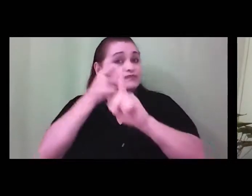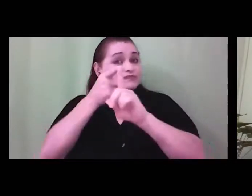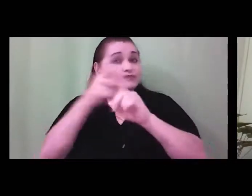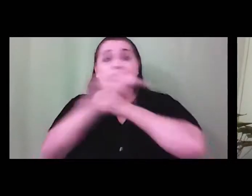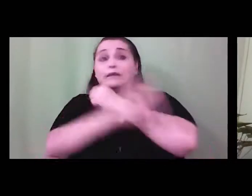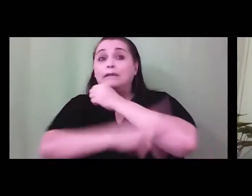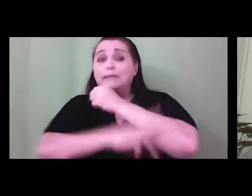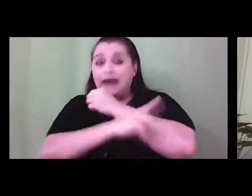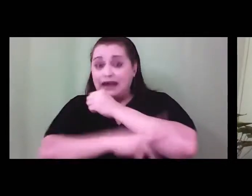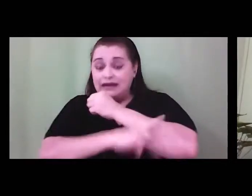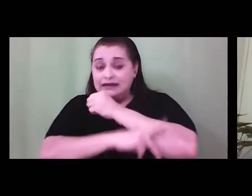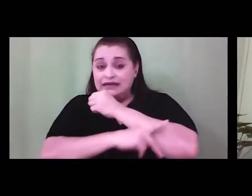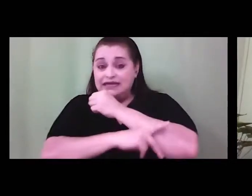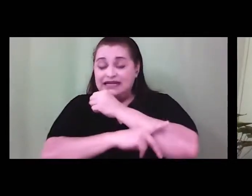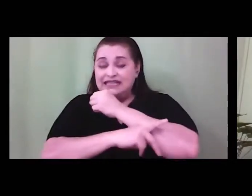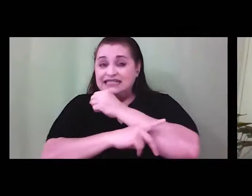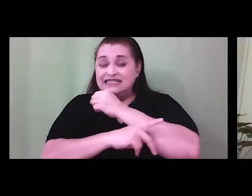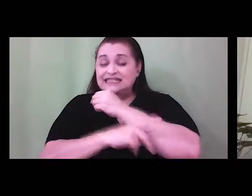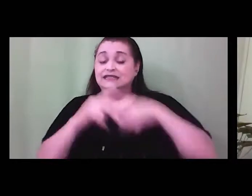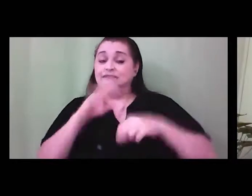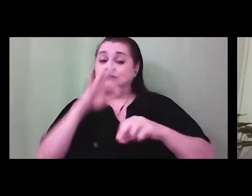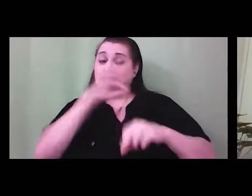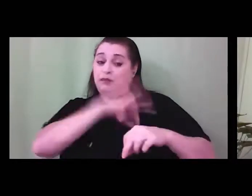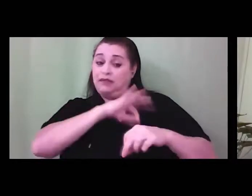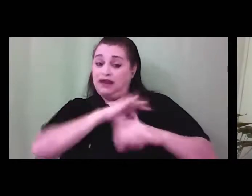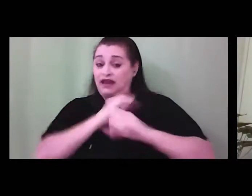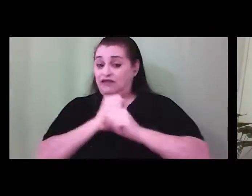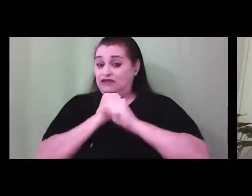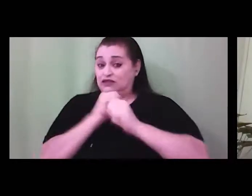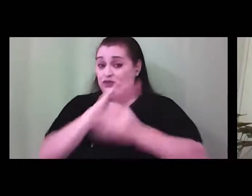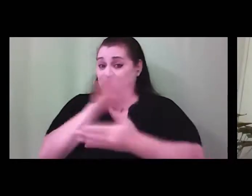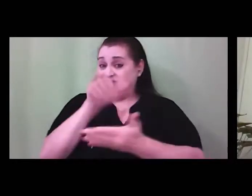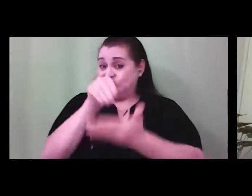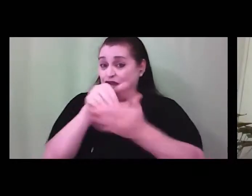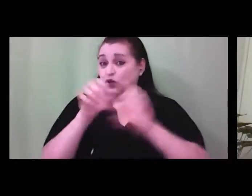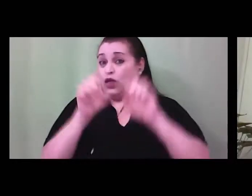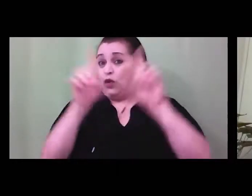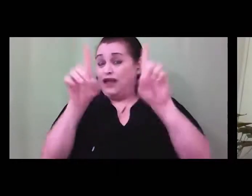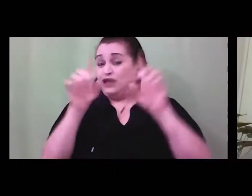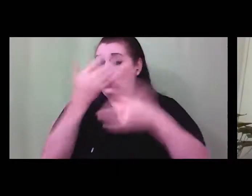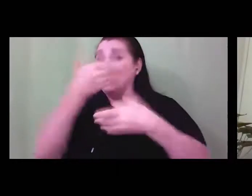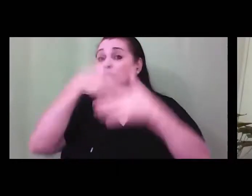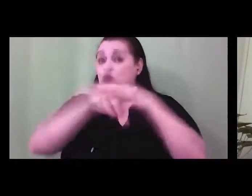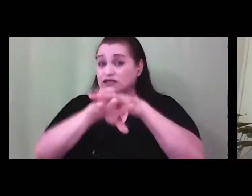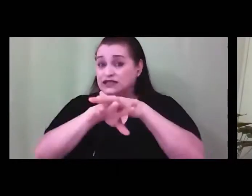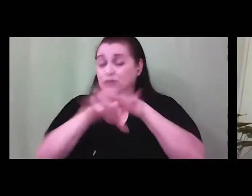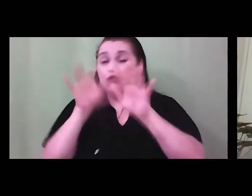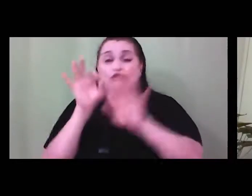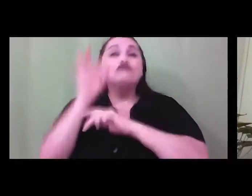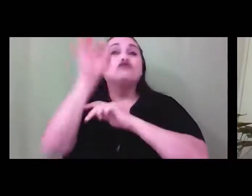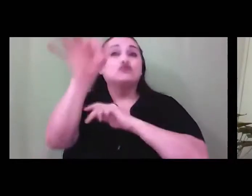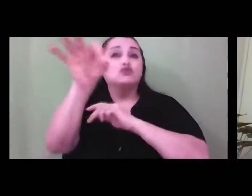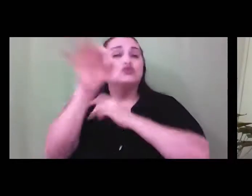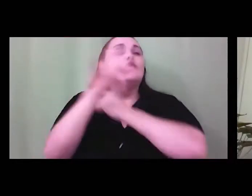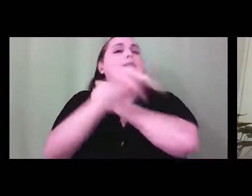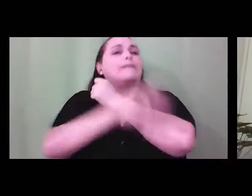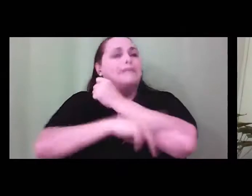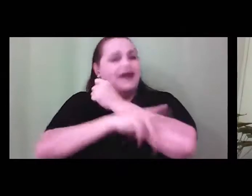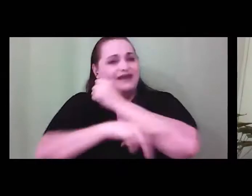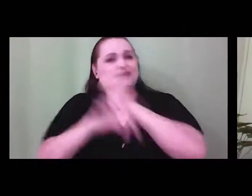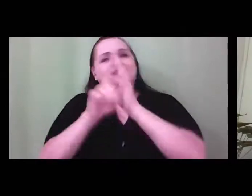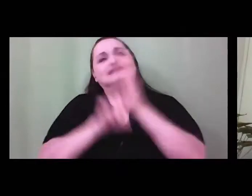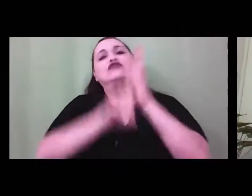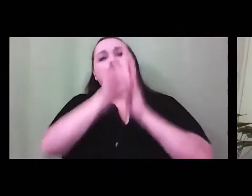país que está favorecido con ese centro educativo inclusivo también llegue a ser un país